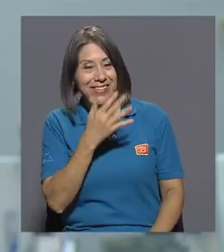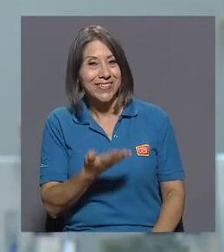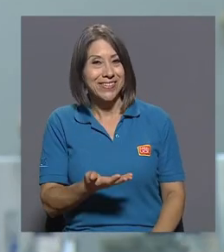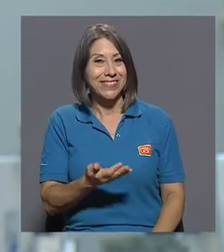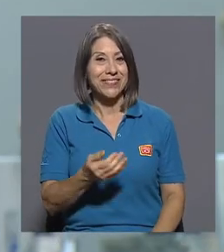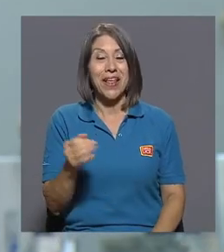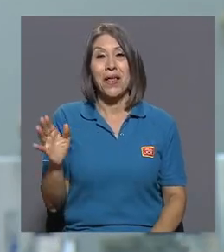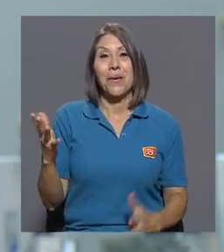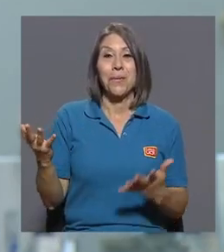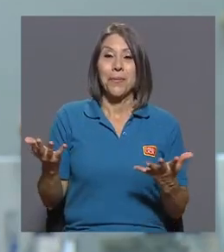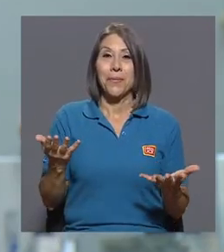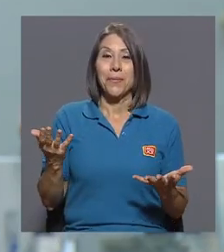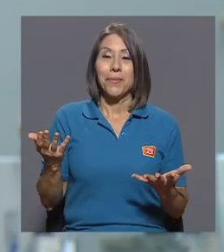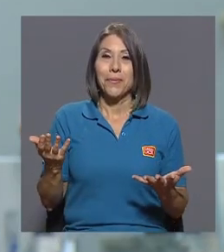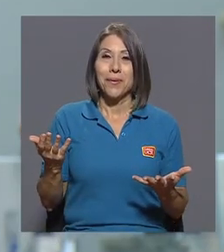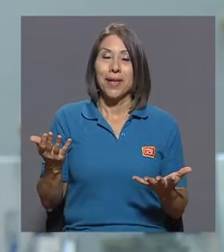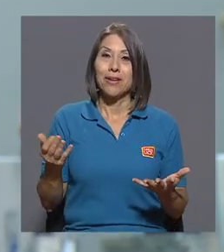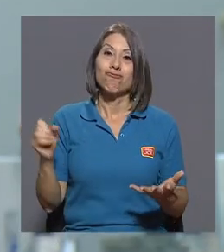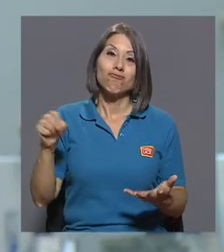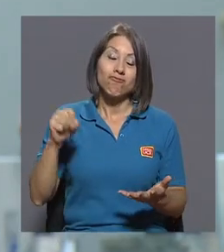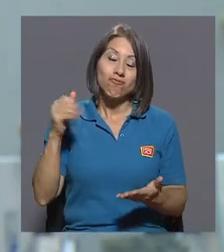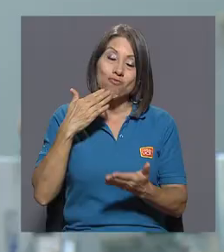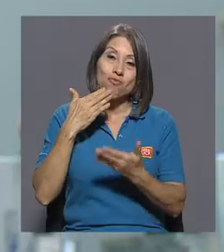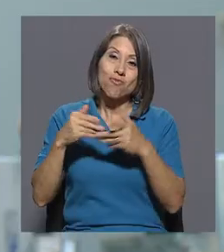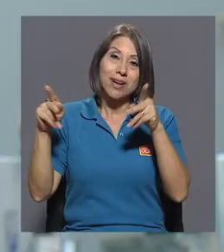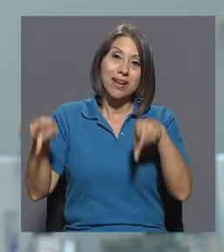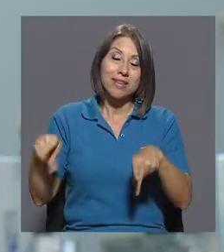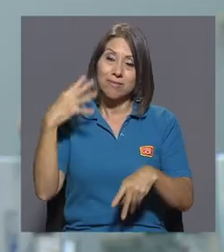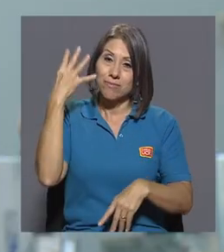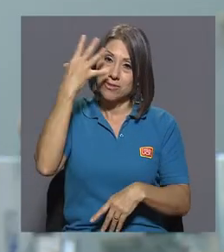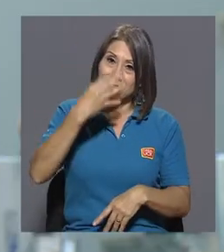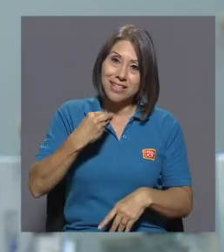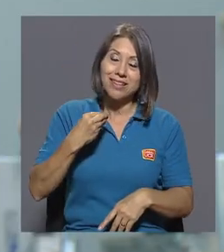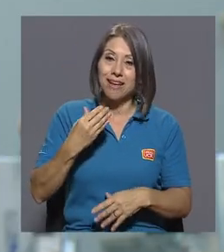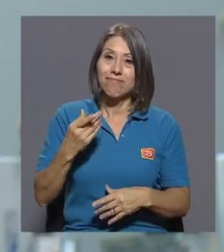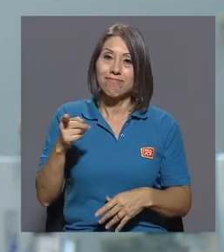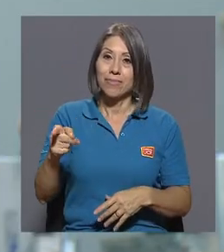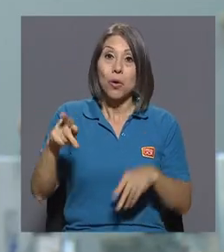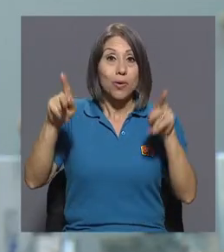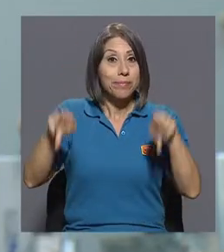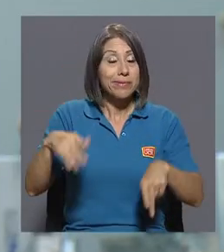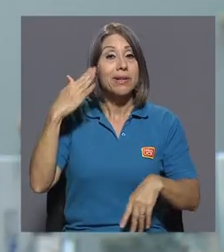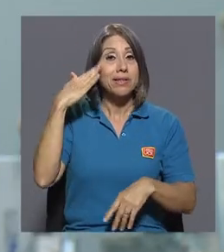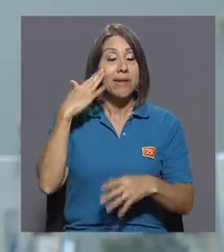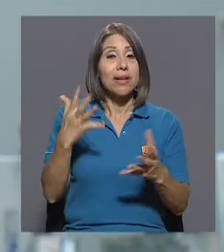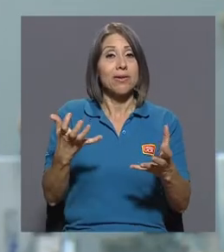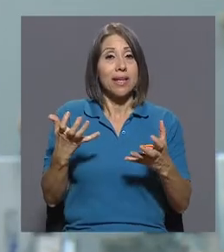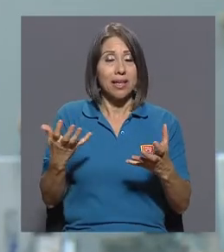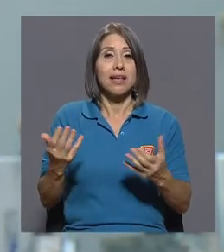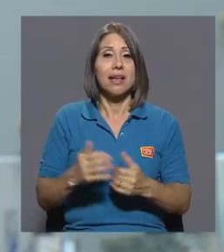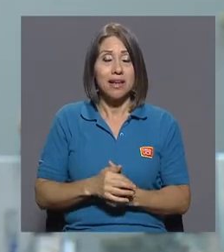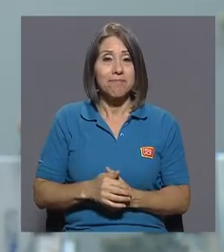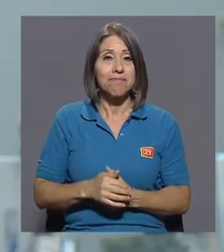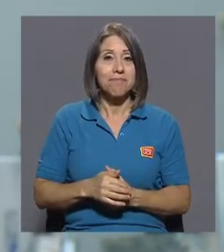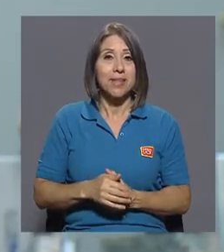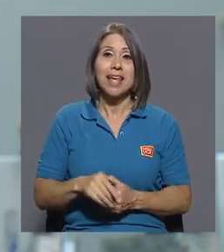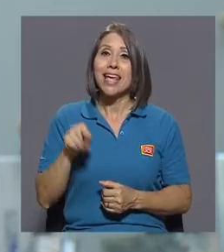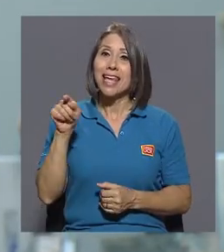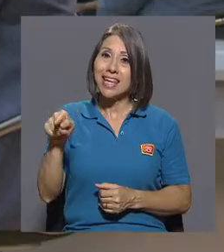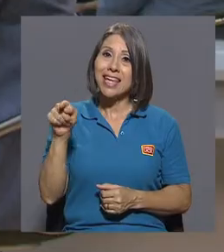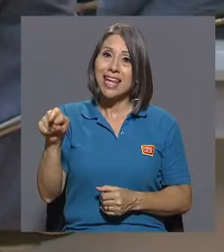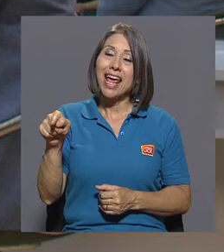Pero sí, muy buena gente, muy linda, y también una persona que sabe lo que quiere y que se veía el ángel que ella